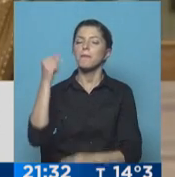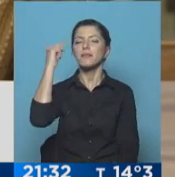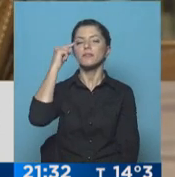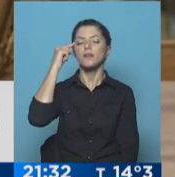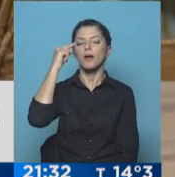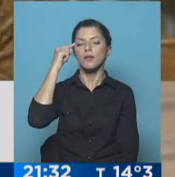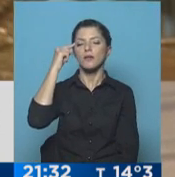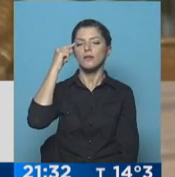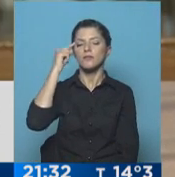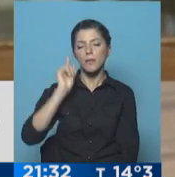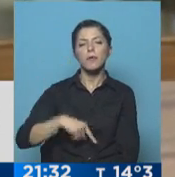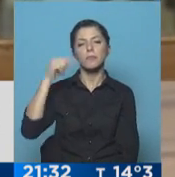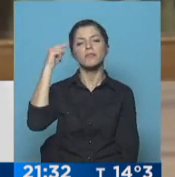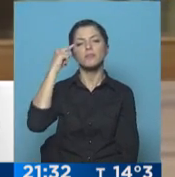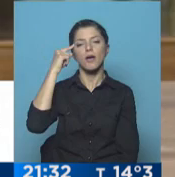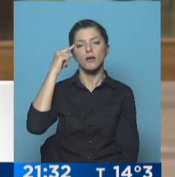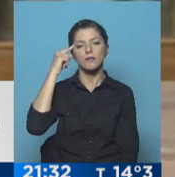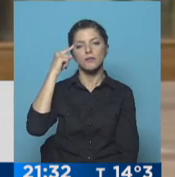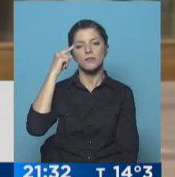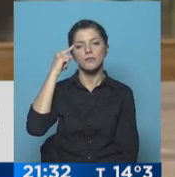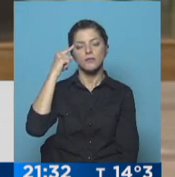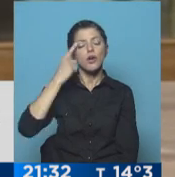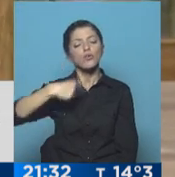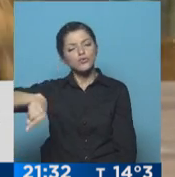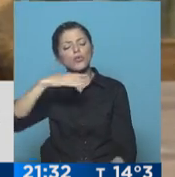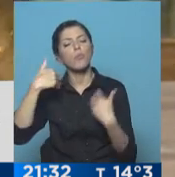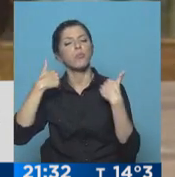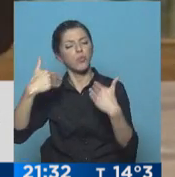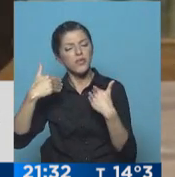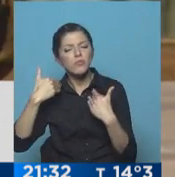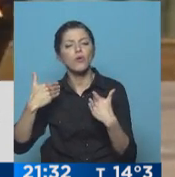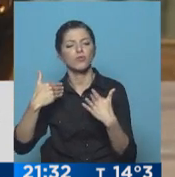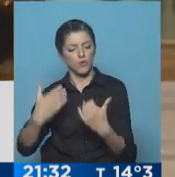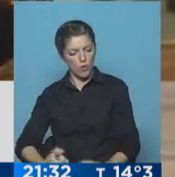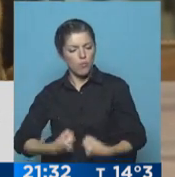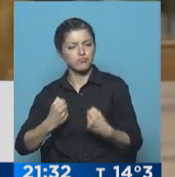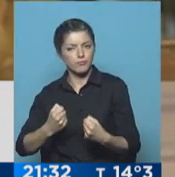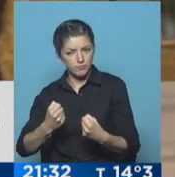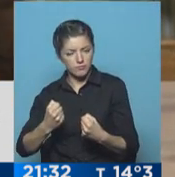pensaba también que hemos sido capaces de soportar no solamente